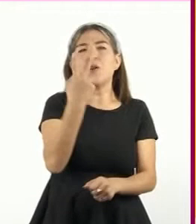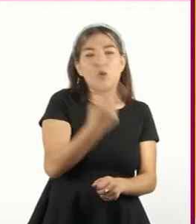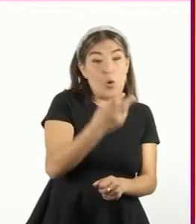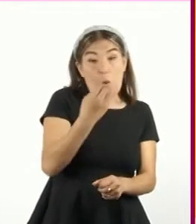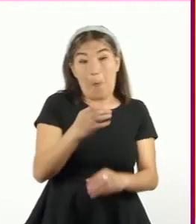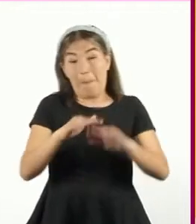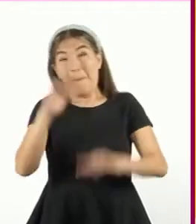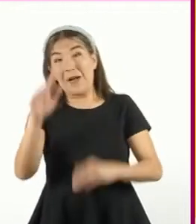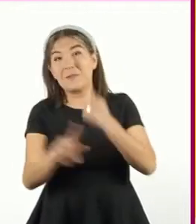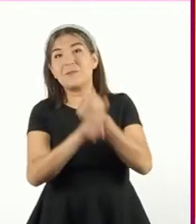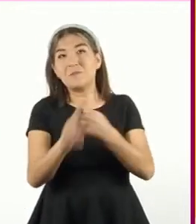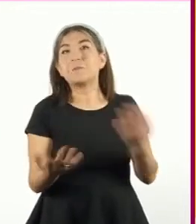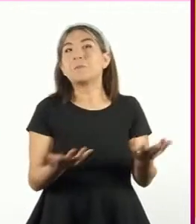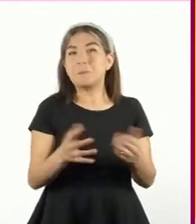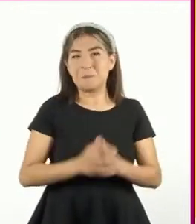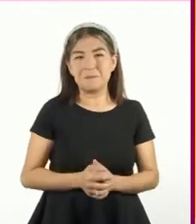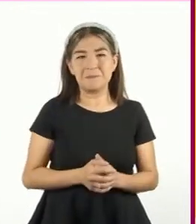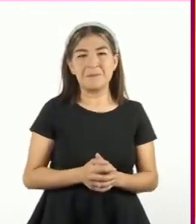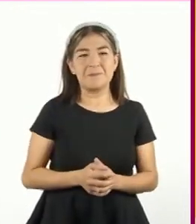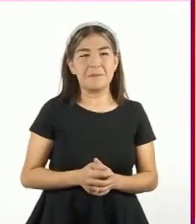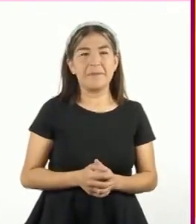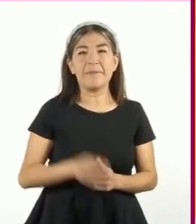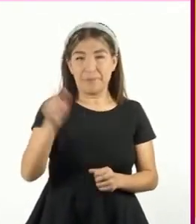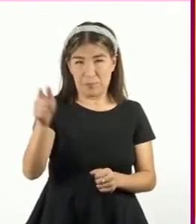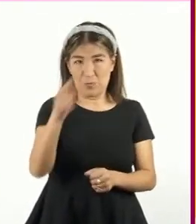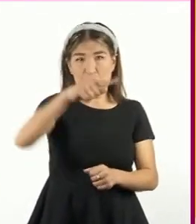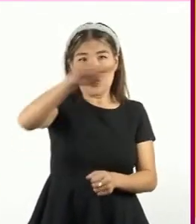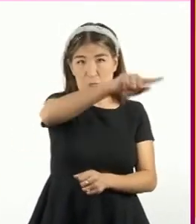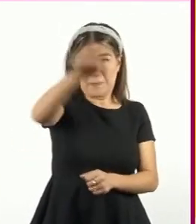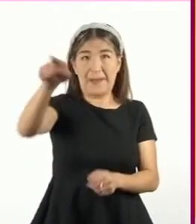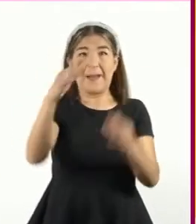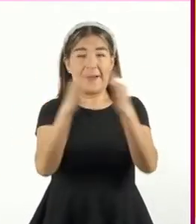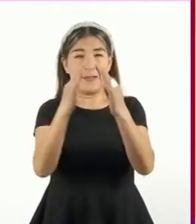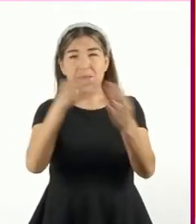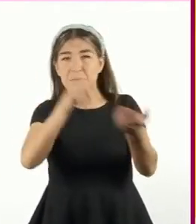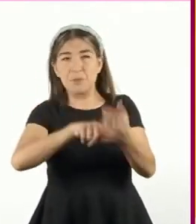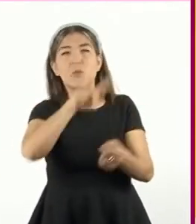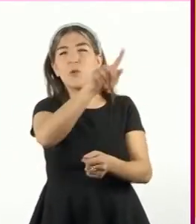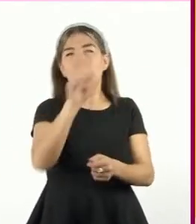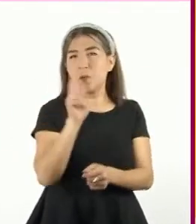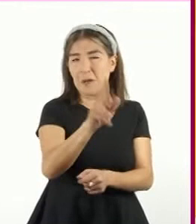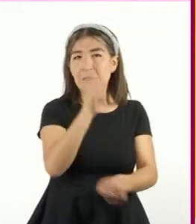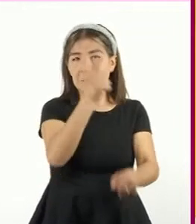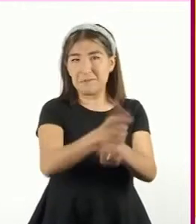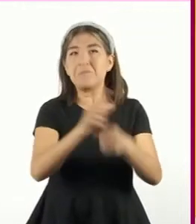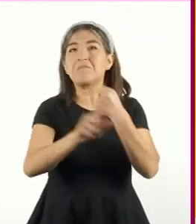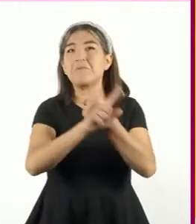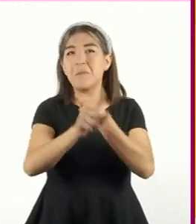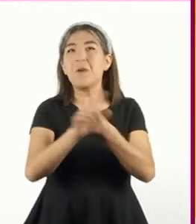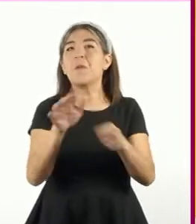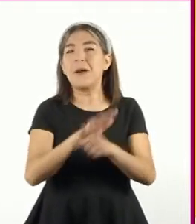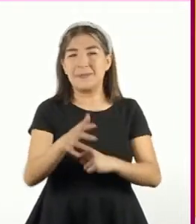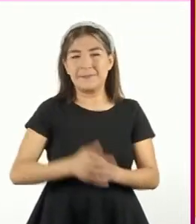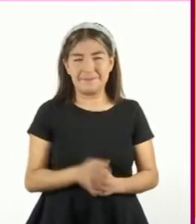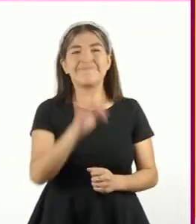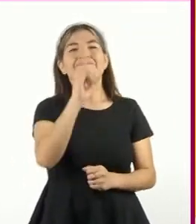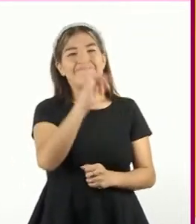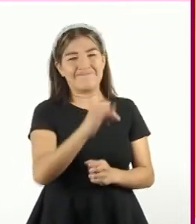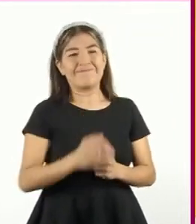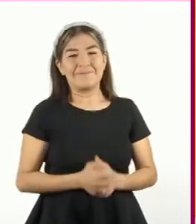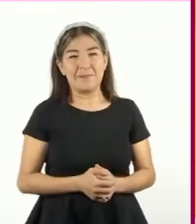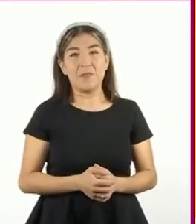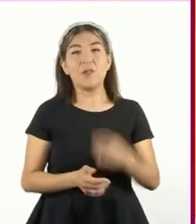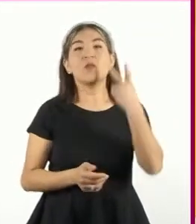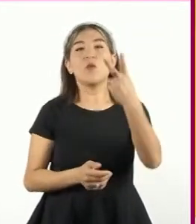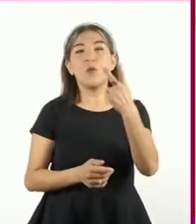partes? ¿Las identificaron ustedes? Claro que sí, profesor Leonel. ¿Las dos partes